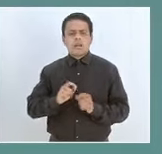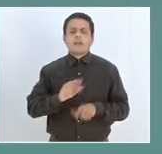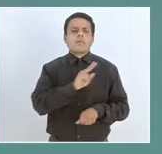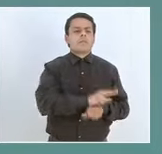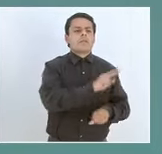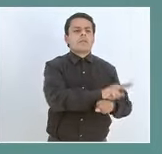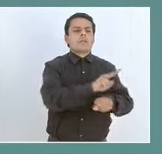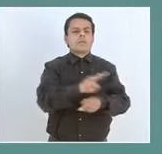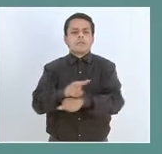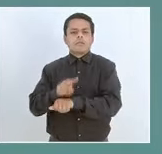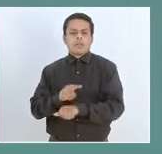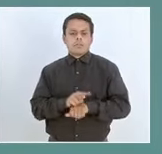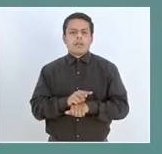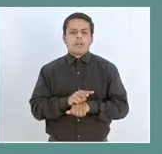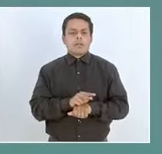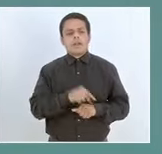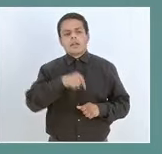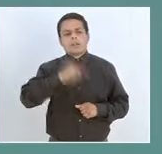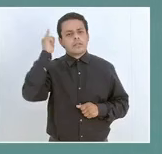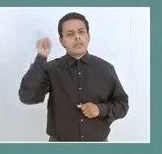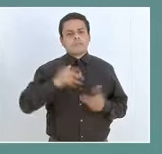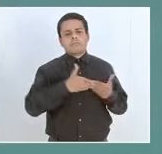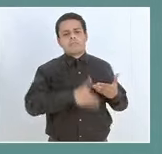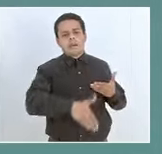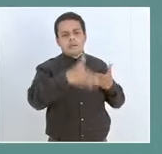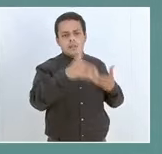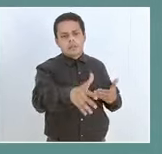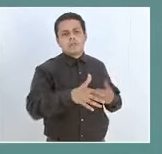que se va a llevar a cabo en Zacatecas